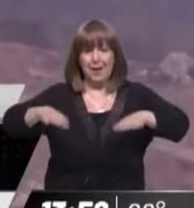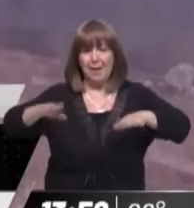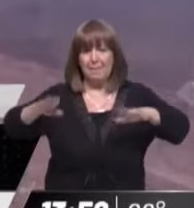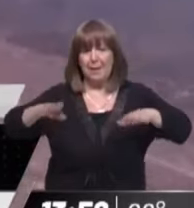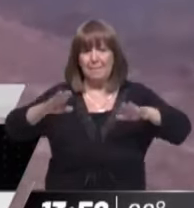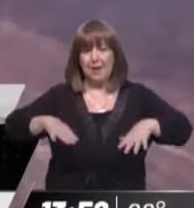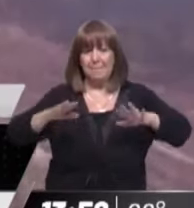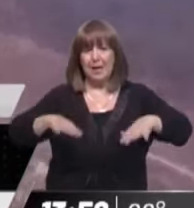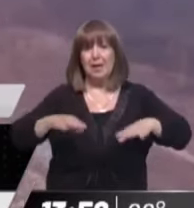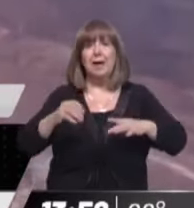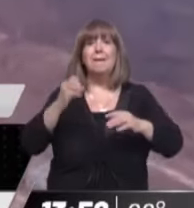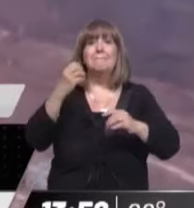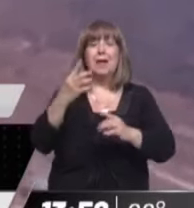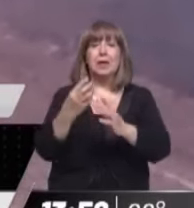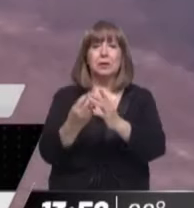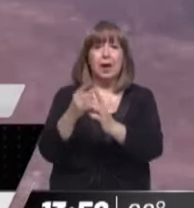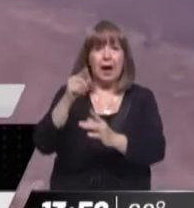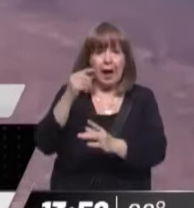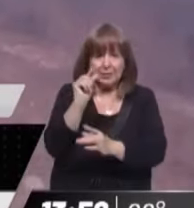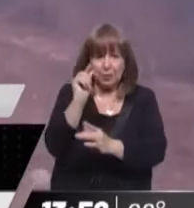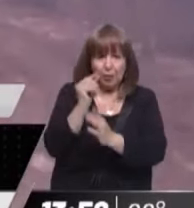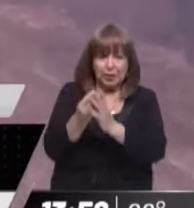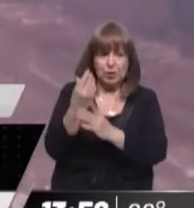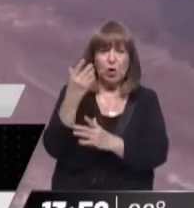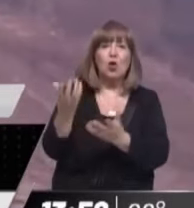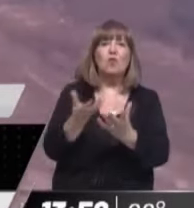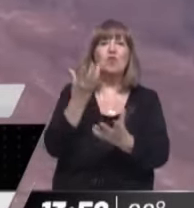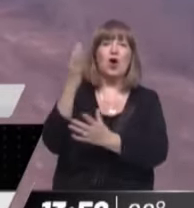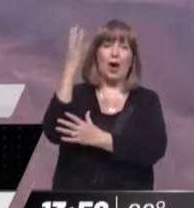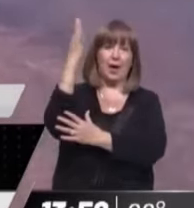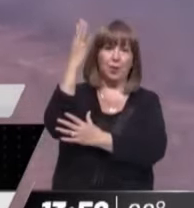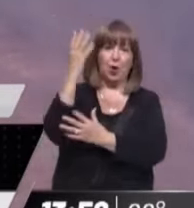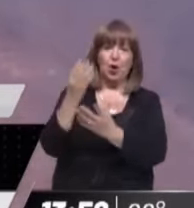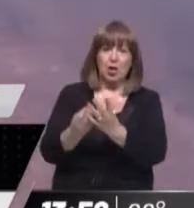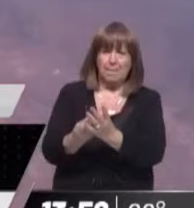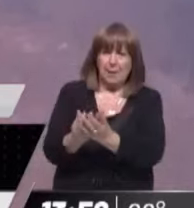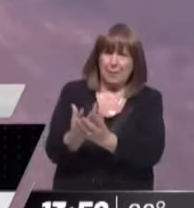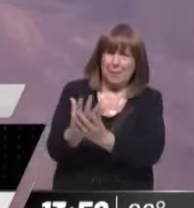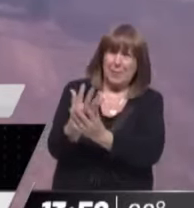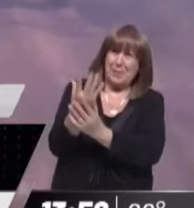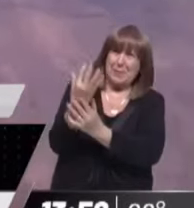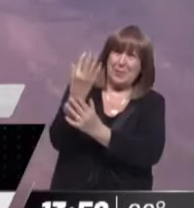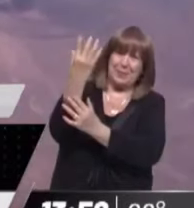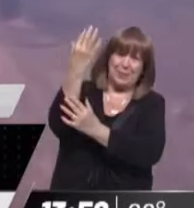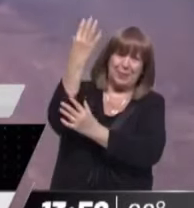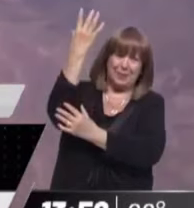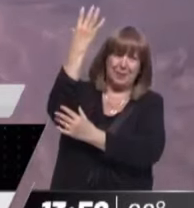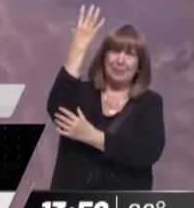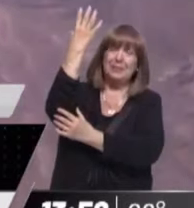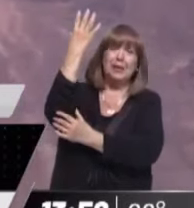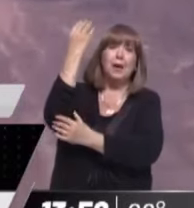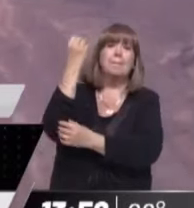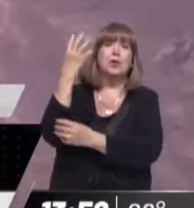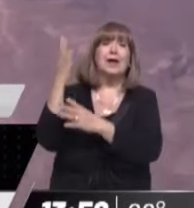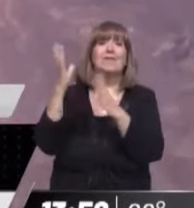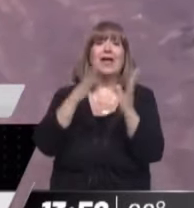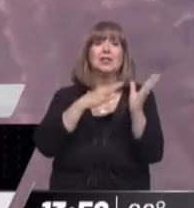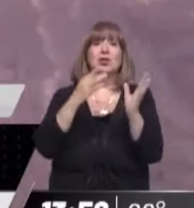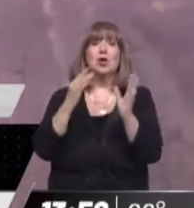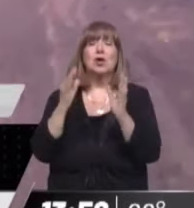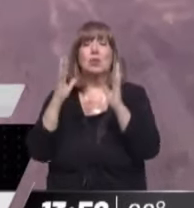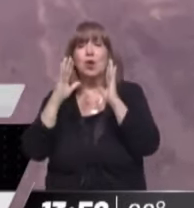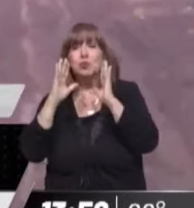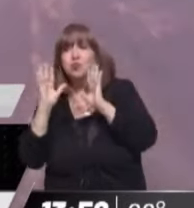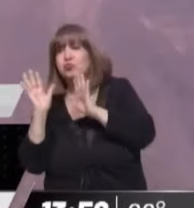llamas, pero la altura que adquirieron recién fue impresionante, chicos, porque claro, el viento